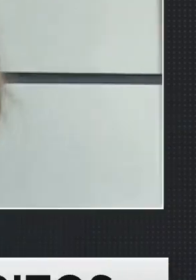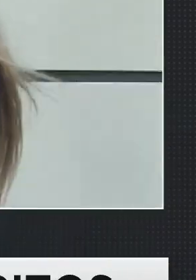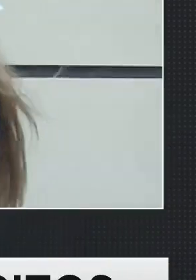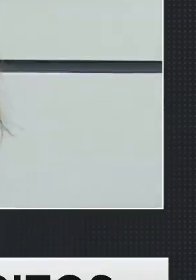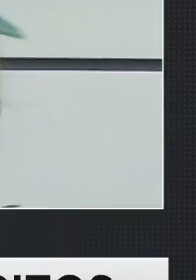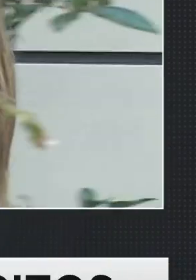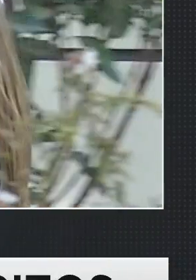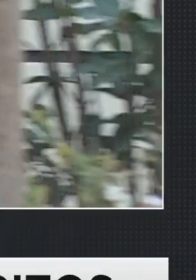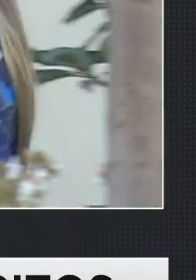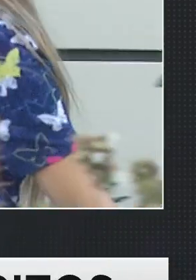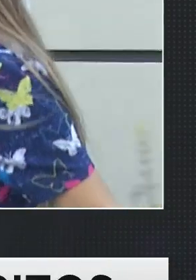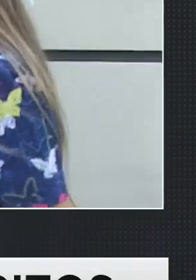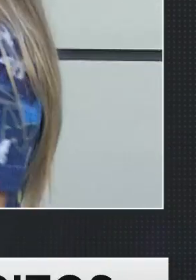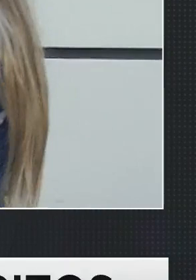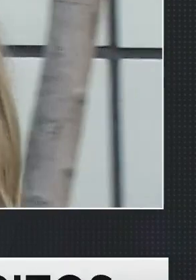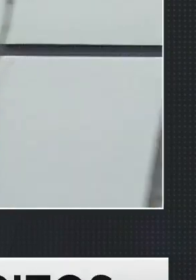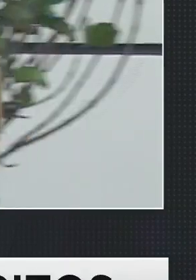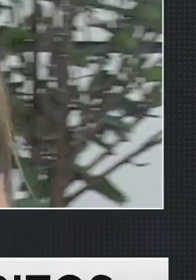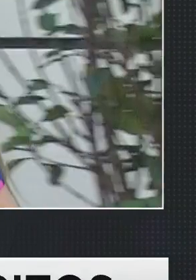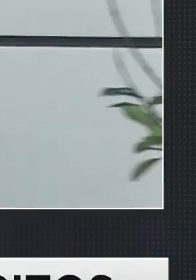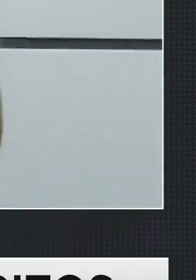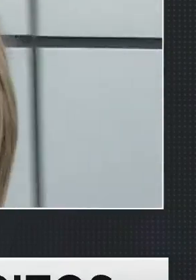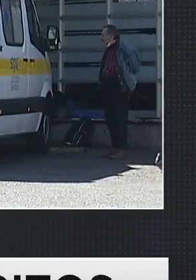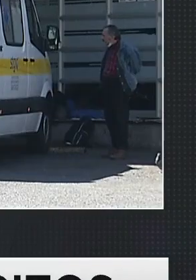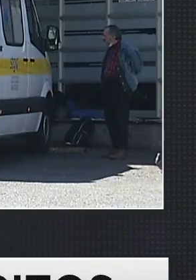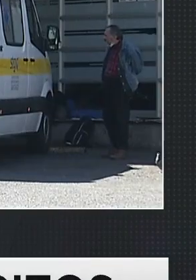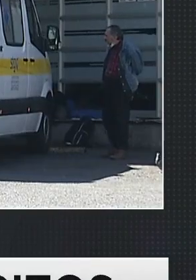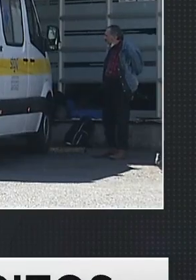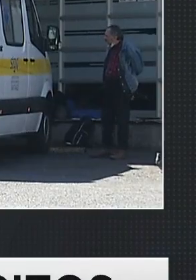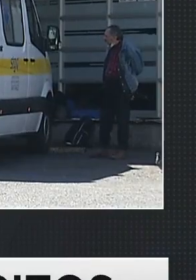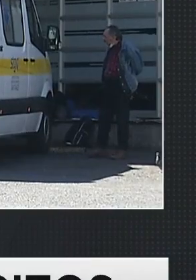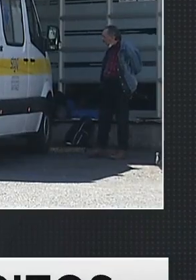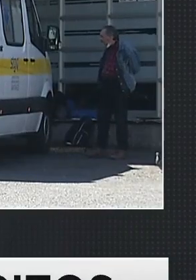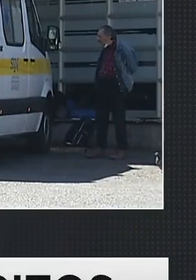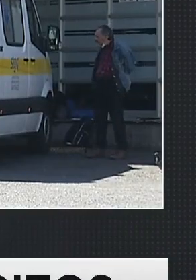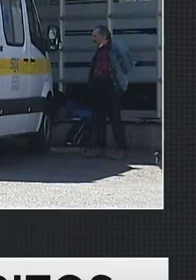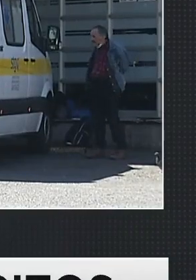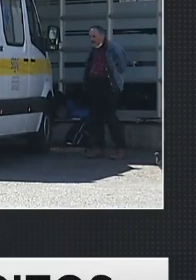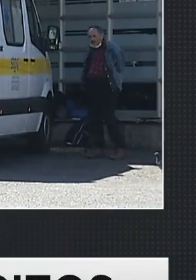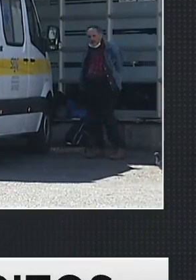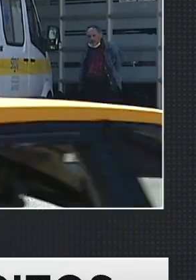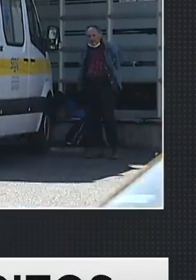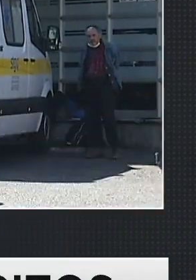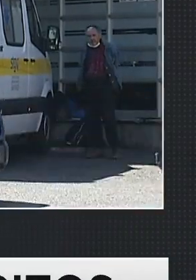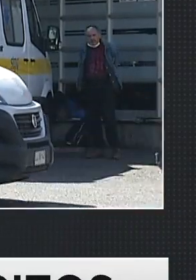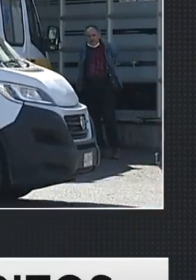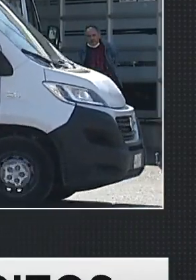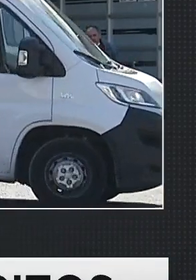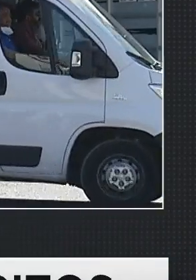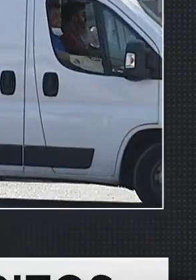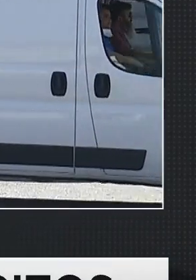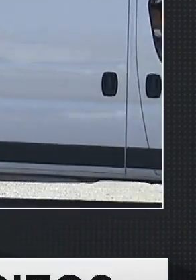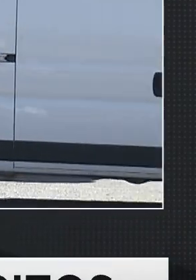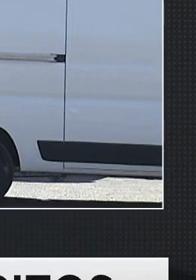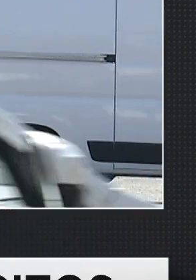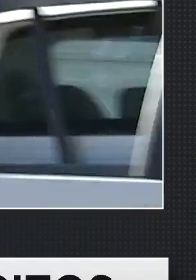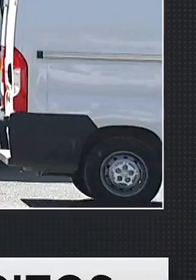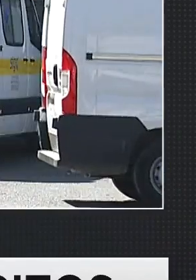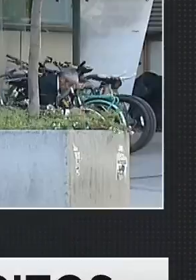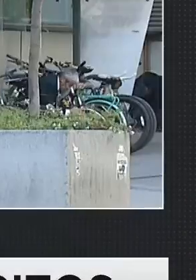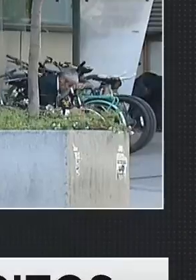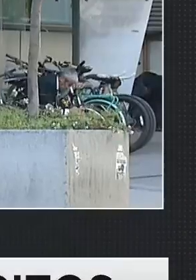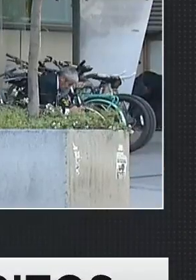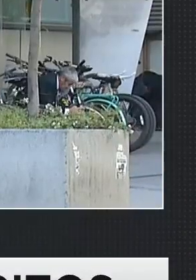nuevos casos en las últimas 24 horas en lo cual nos da un total de 250 mil 767 contagios aún